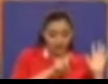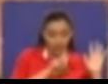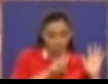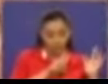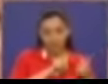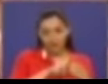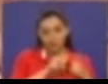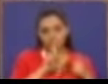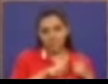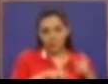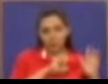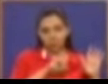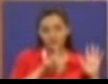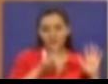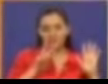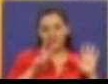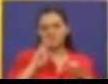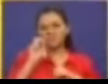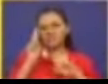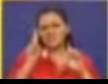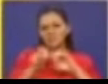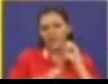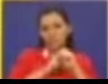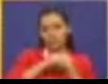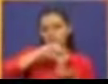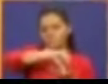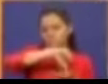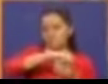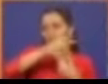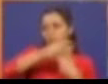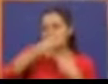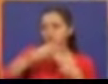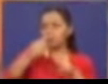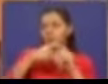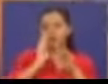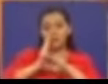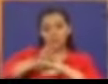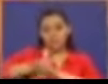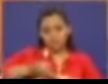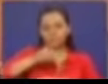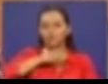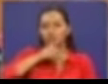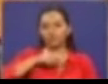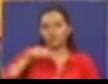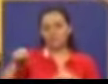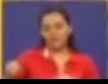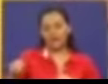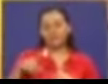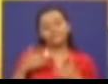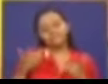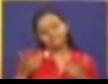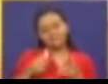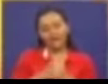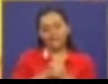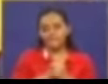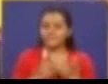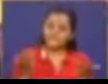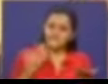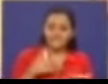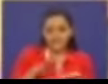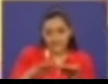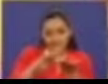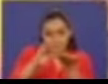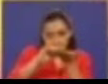a 1867. Al inicio de la provincia y hasta los actuales momentos, la capital ha sido Puerto Viejo. Así que